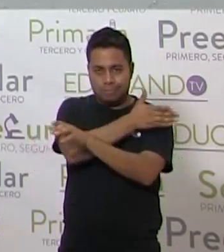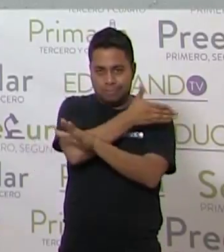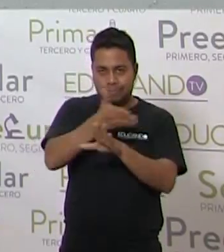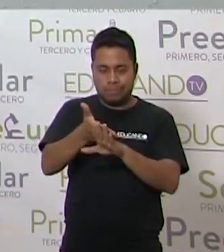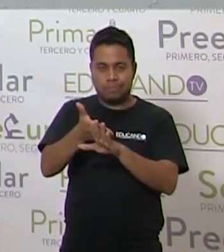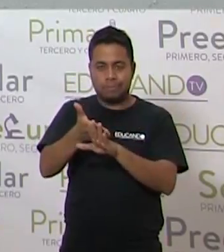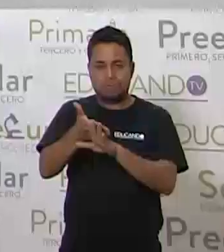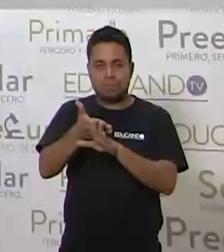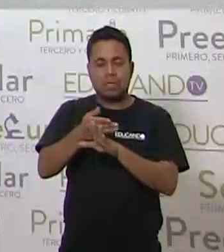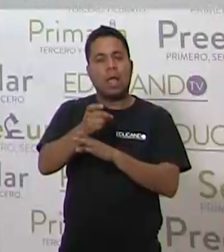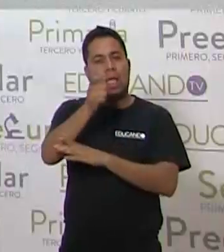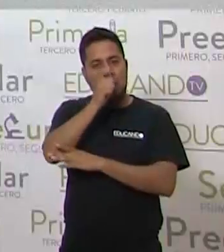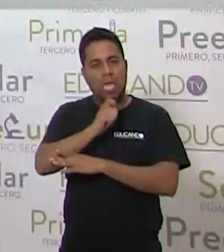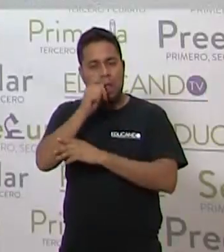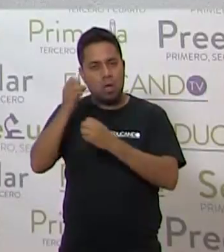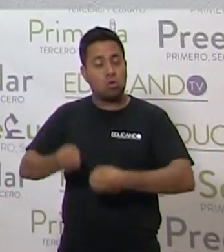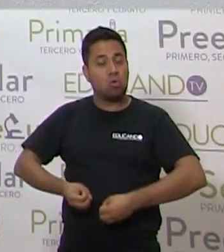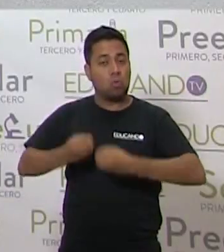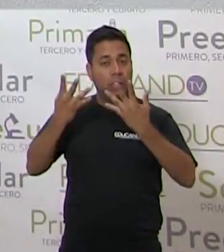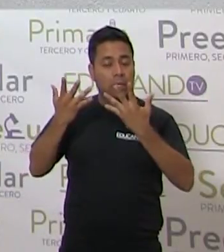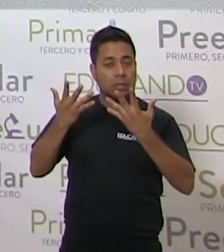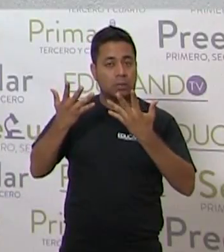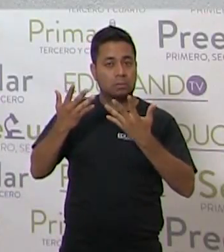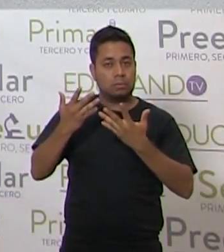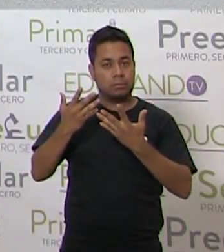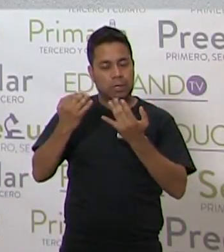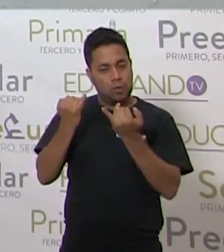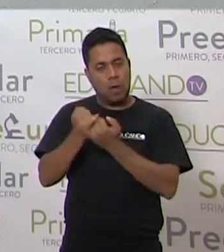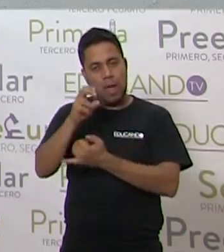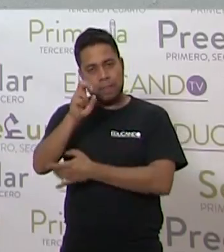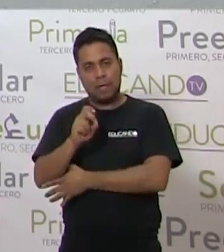cantidad de paletas que se vendieron en la semana son